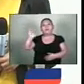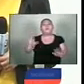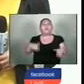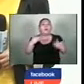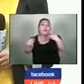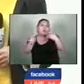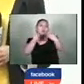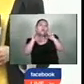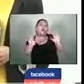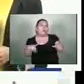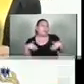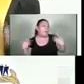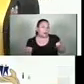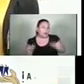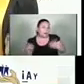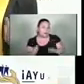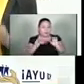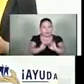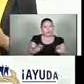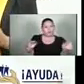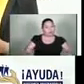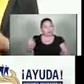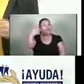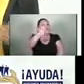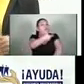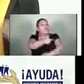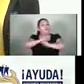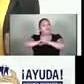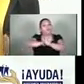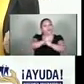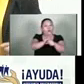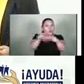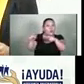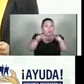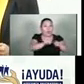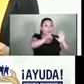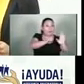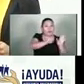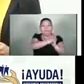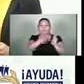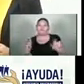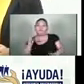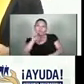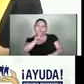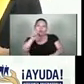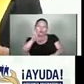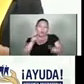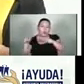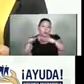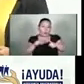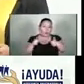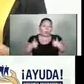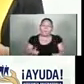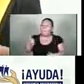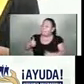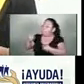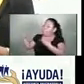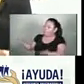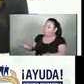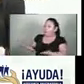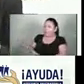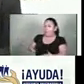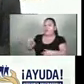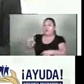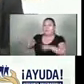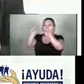de la vacunación para los menores de seis a once años, la vacunación en contra del COVID-19. Ministro de salud, bienvenido a Canal